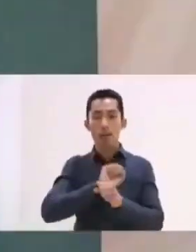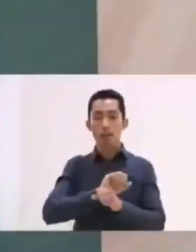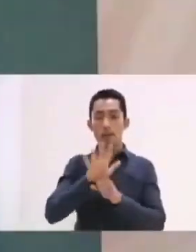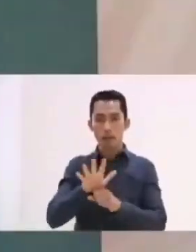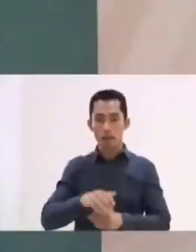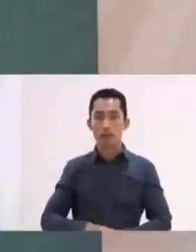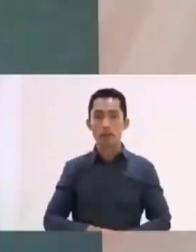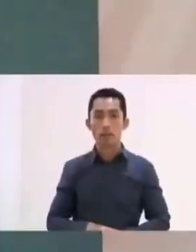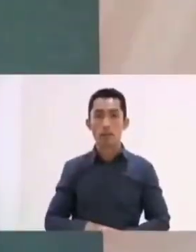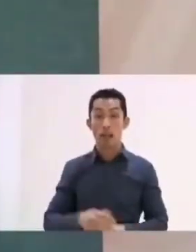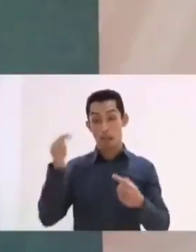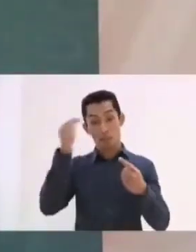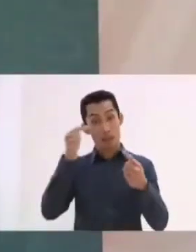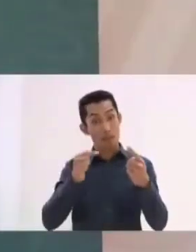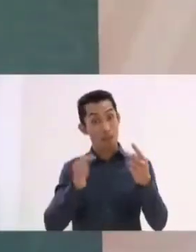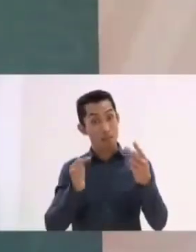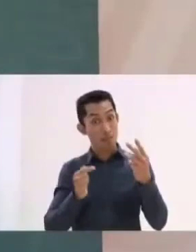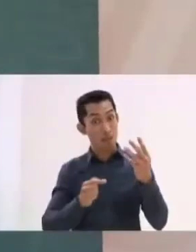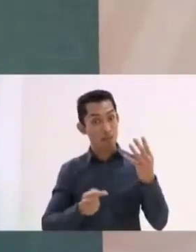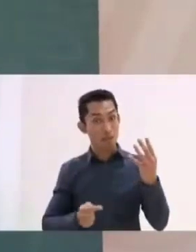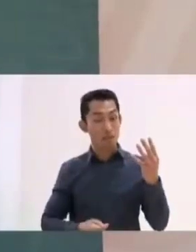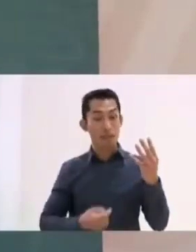COVID-19. Todo esto